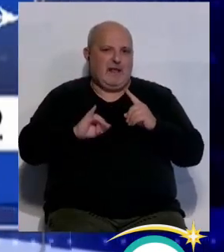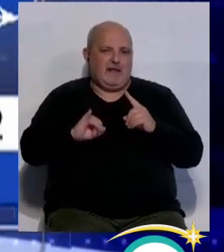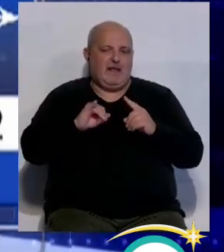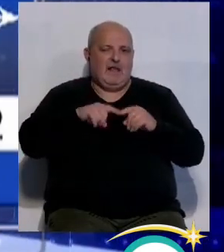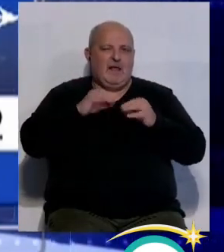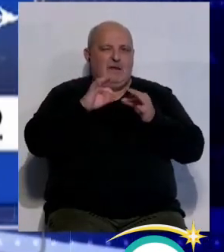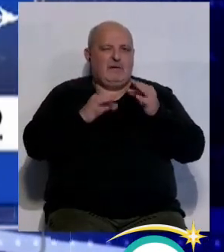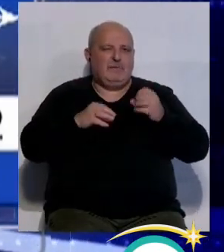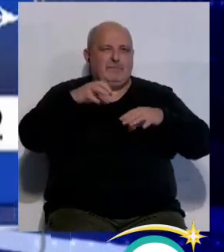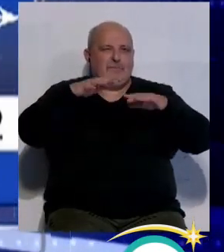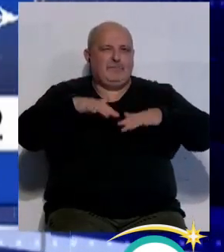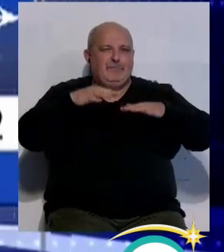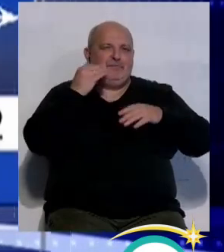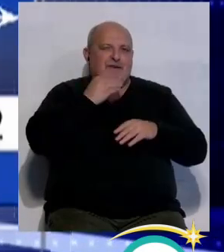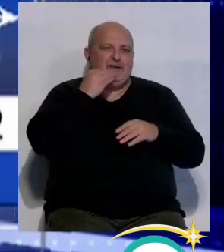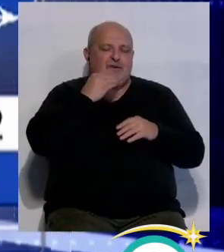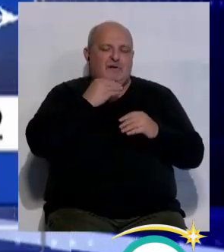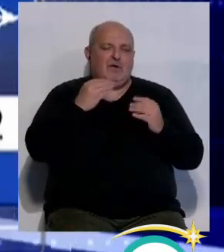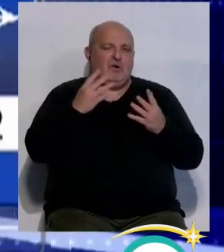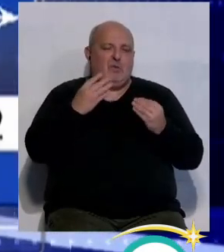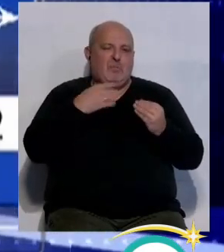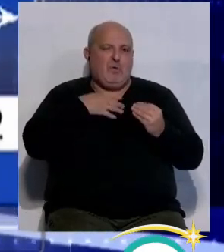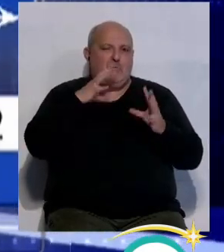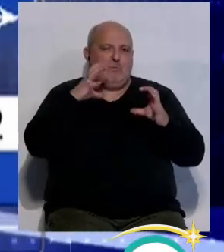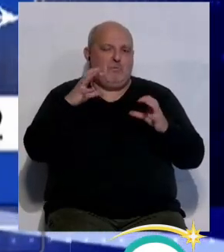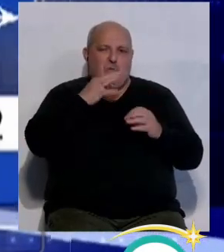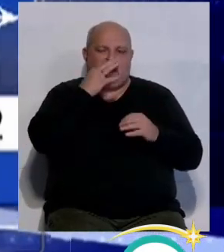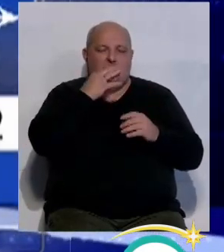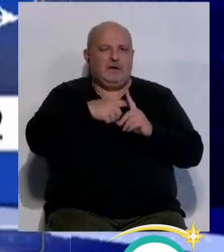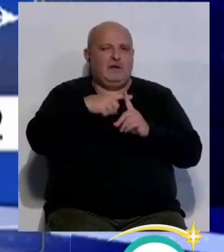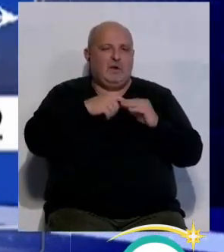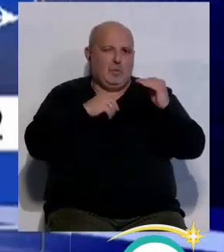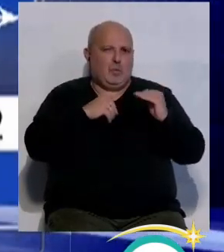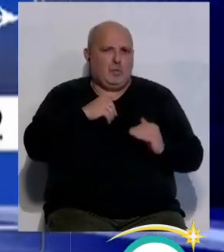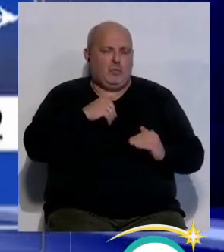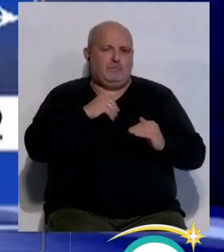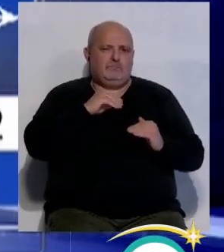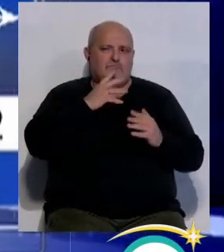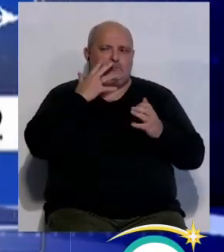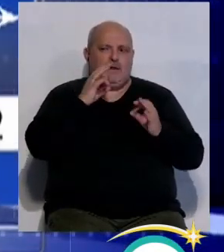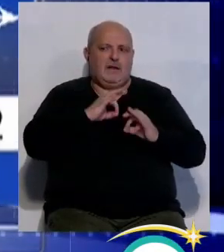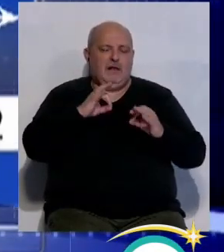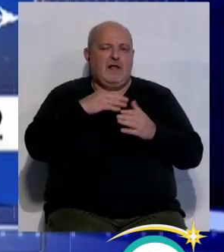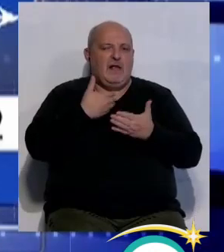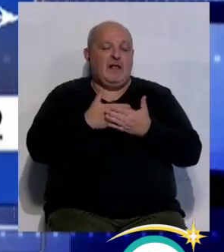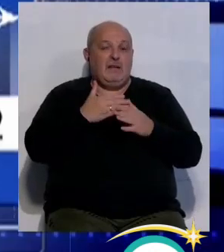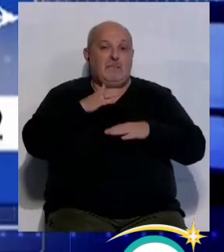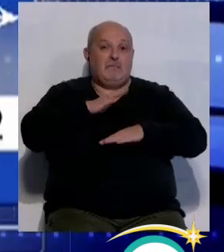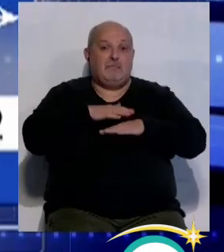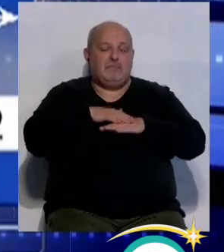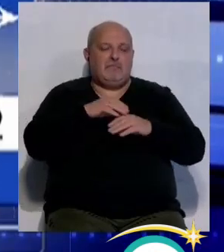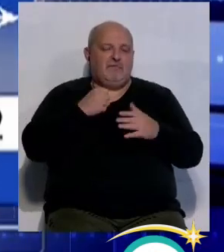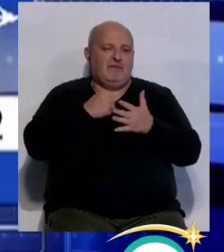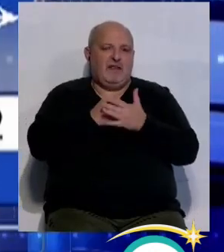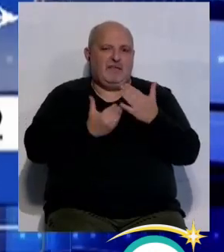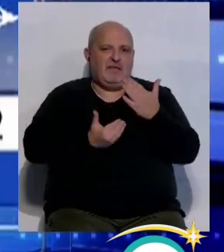tormentas y granizo pequeño, quedando los cielos poco nubosos por la tarde. Temperaturas en descenso localmente sin cambios, alcanzándose las mínimas al